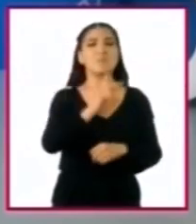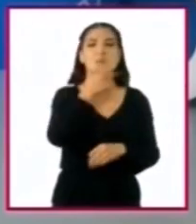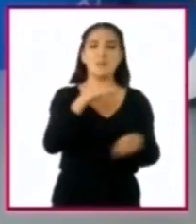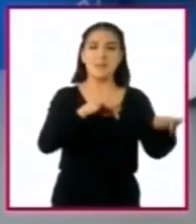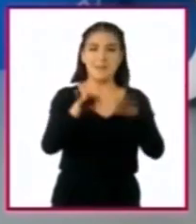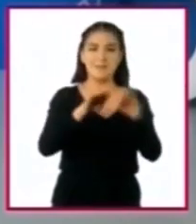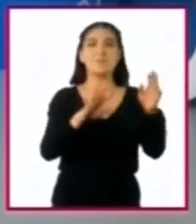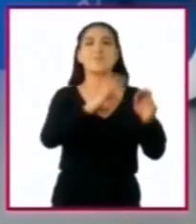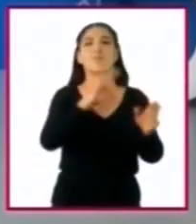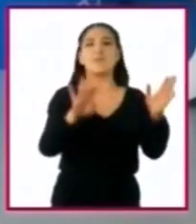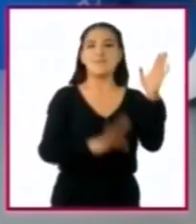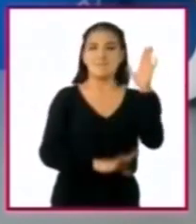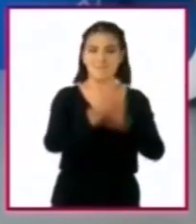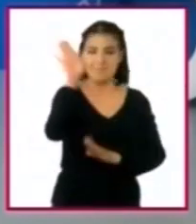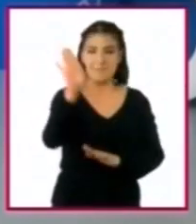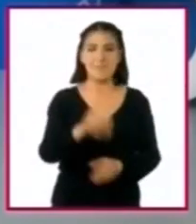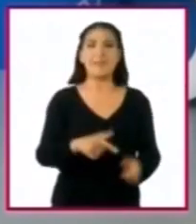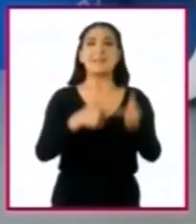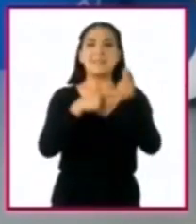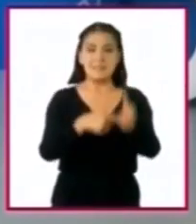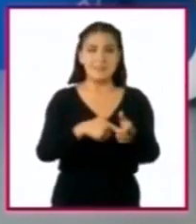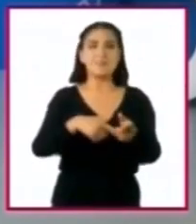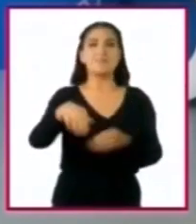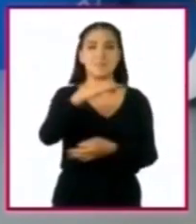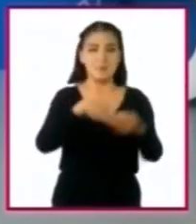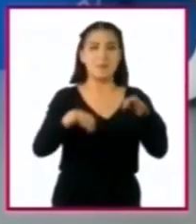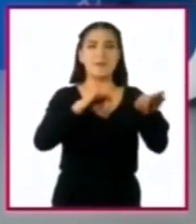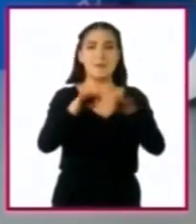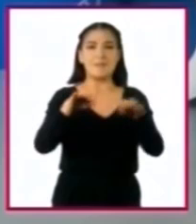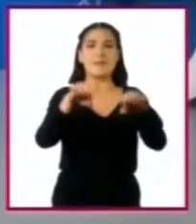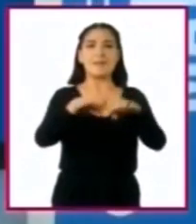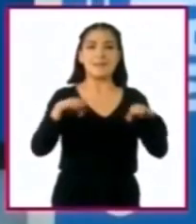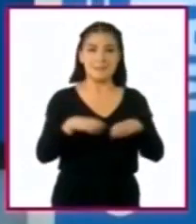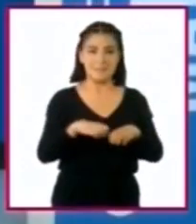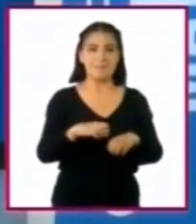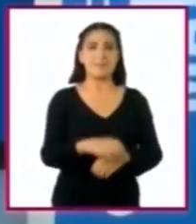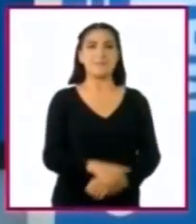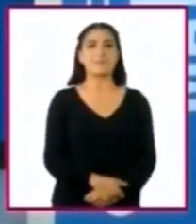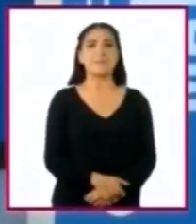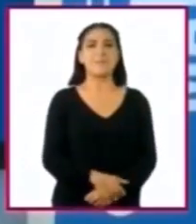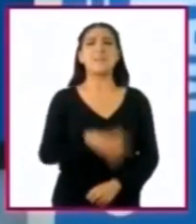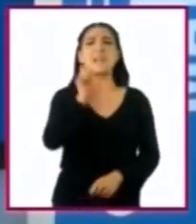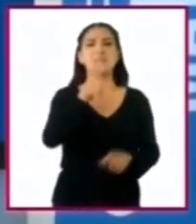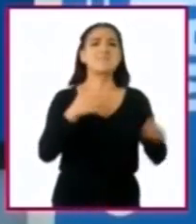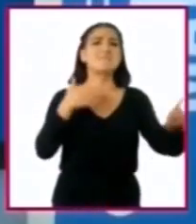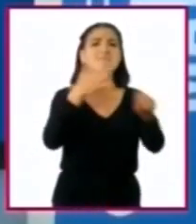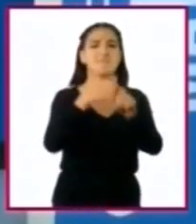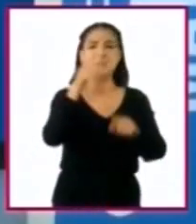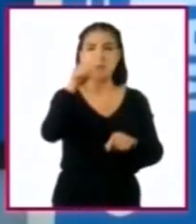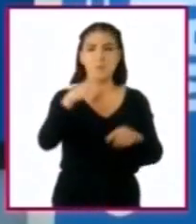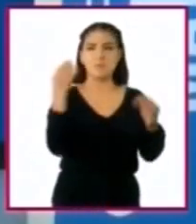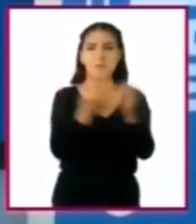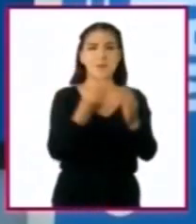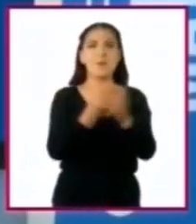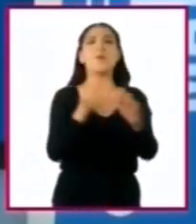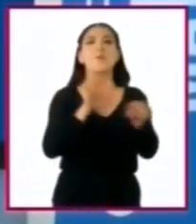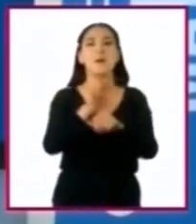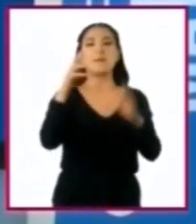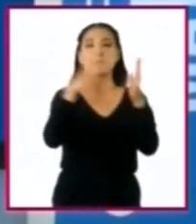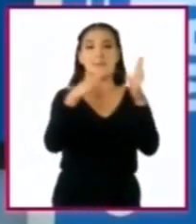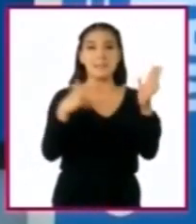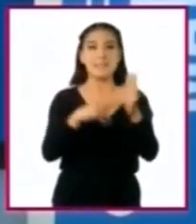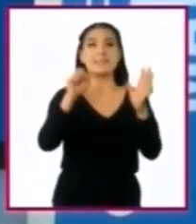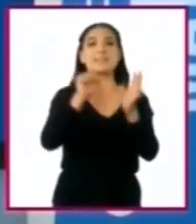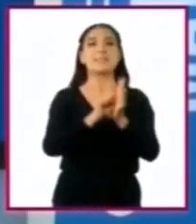el éxito. Sigamos manteniendo este trabajo en equipo. El propósito de esta sesión es usar las reglas de los